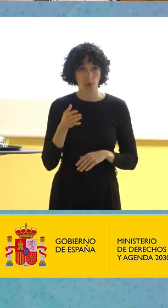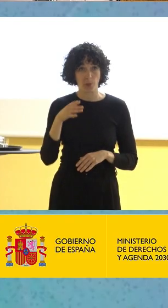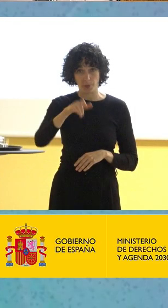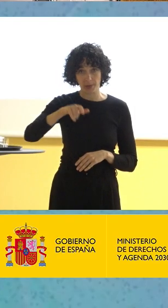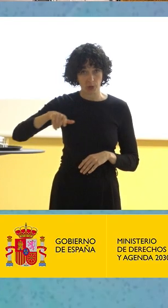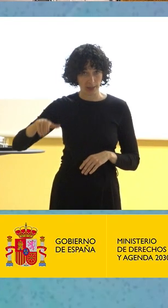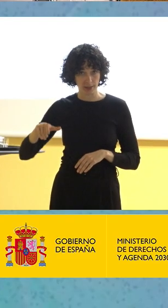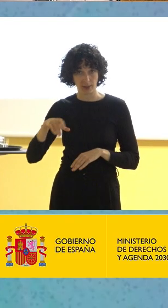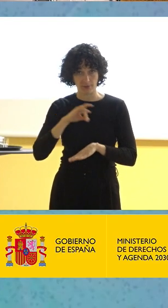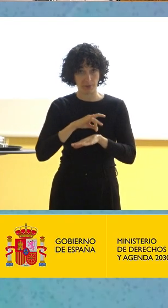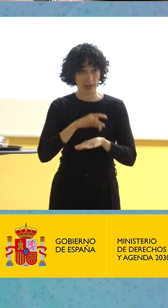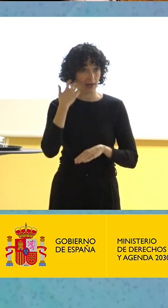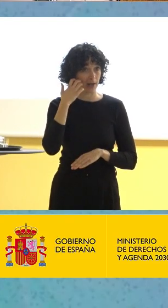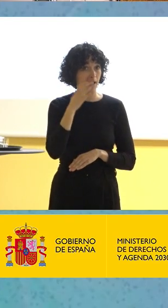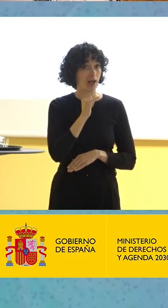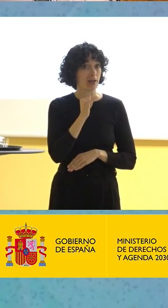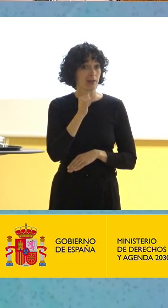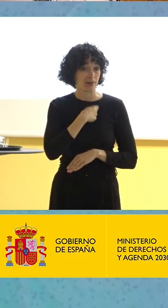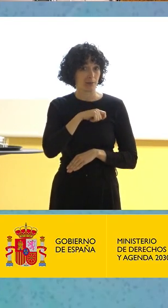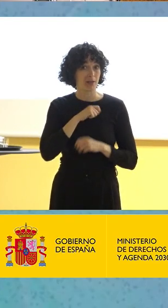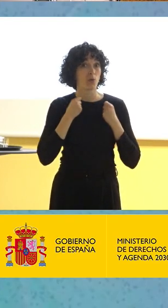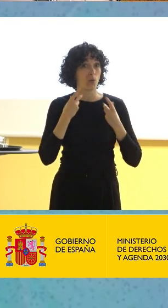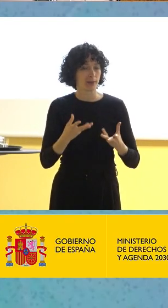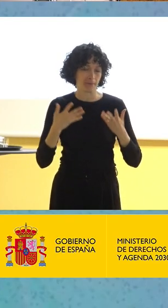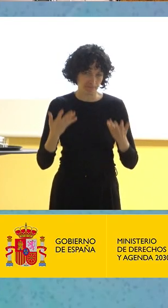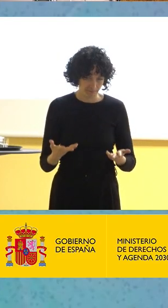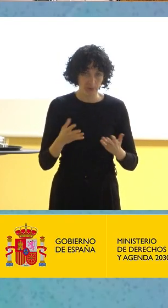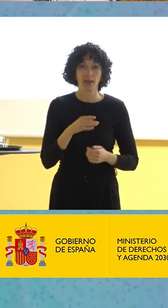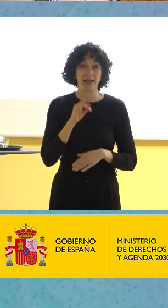de personas con enfermedades raras en España y porque, bueno, las